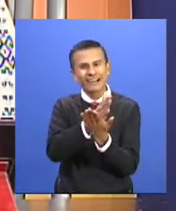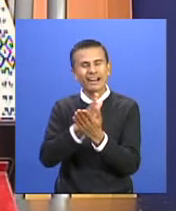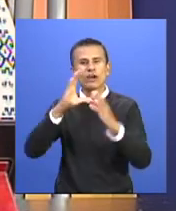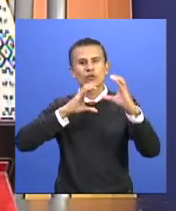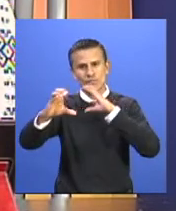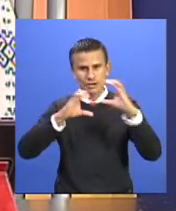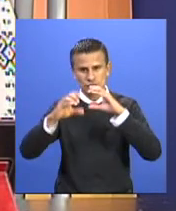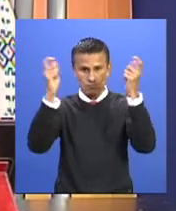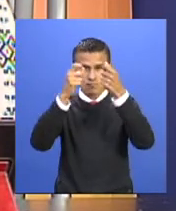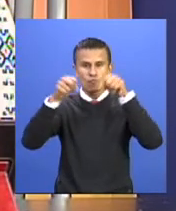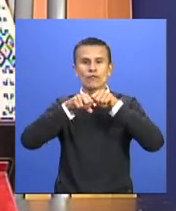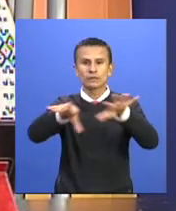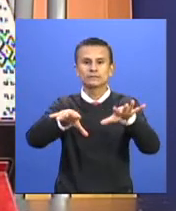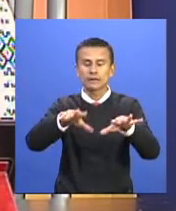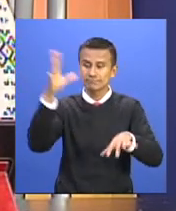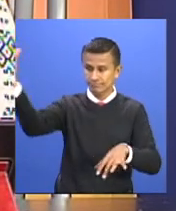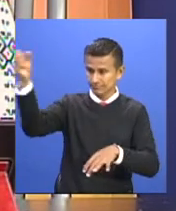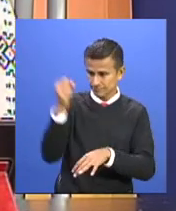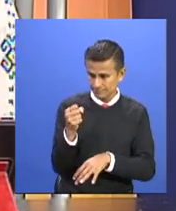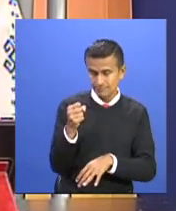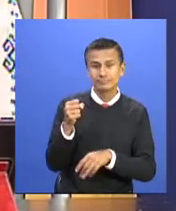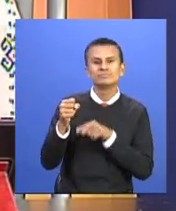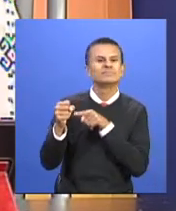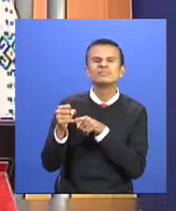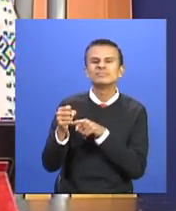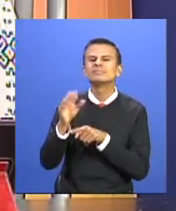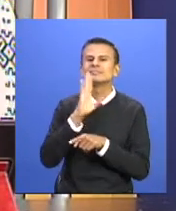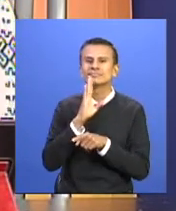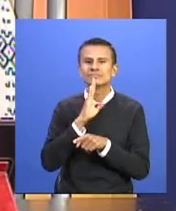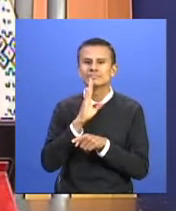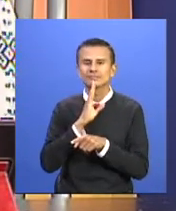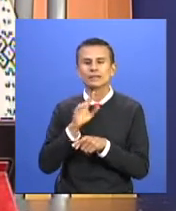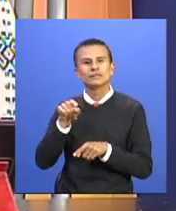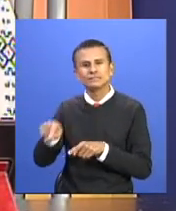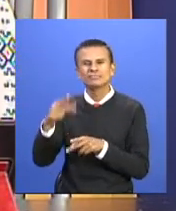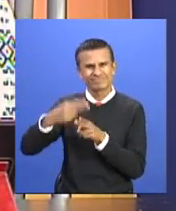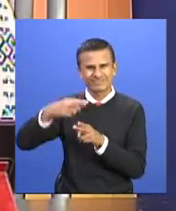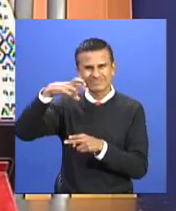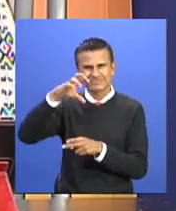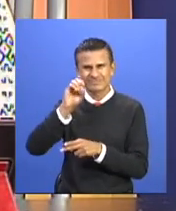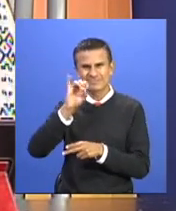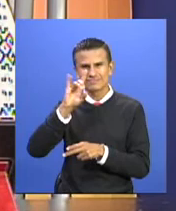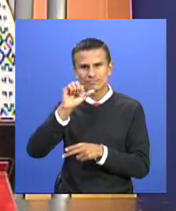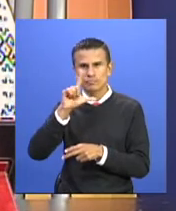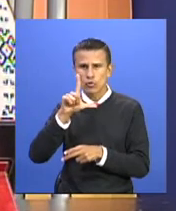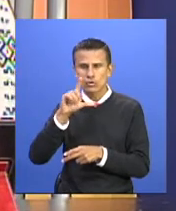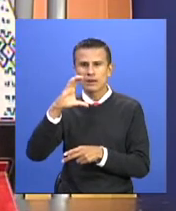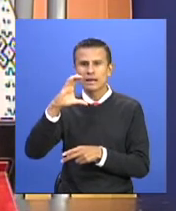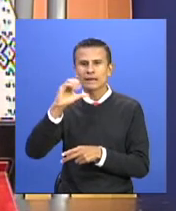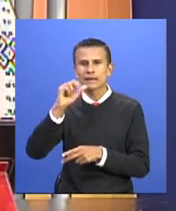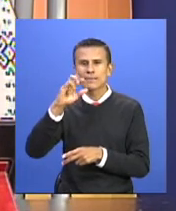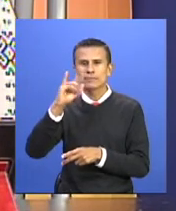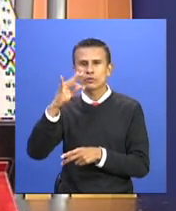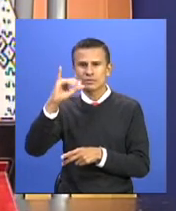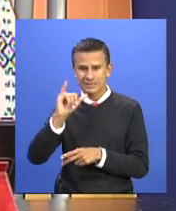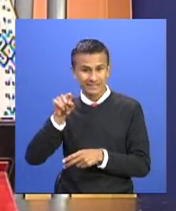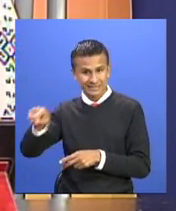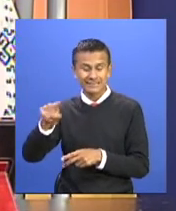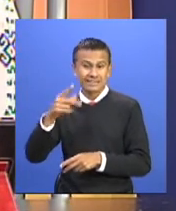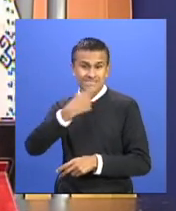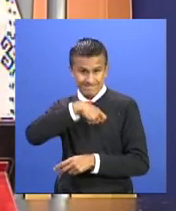y Publicidad tendrá en nuestra universidad la presencia de Paul Capriotti, un importante investigador español